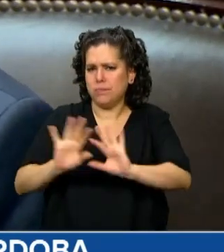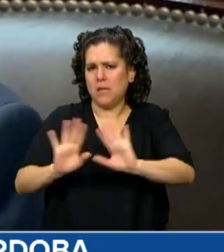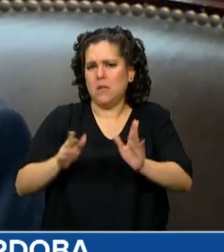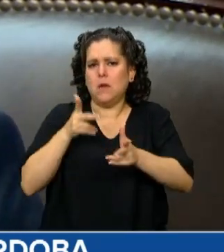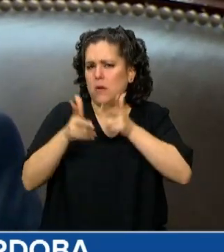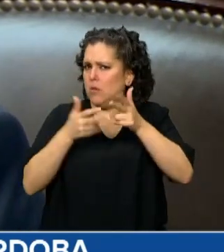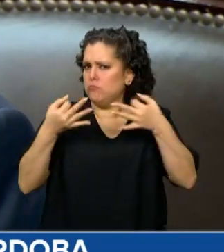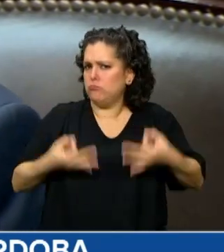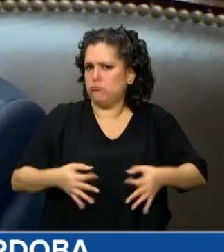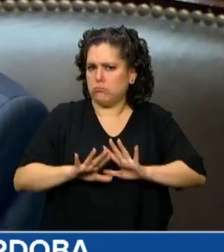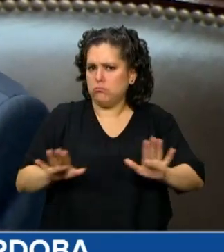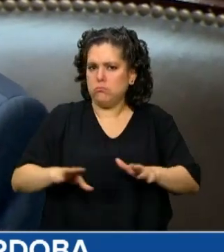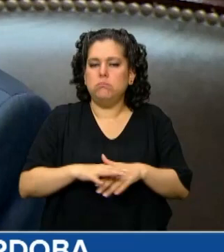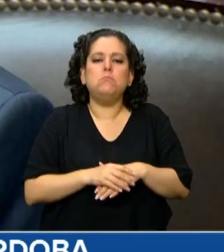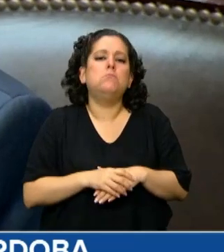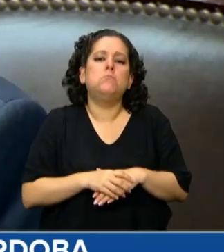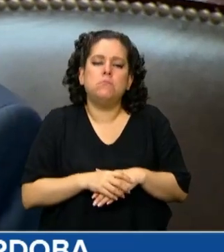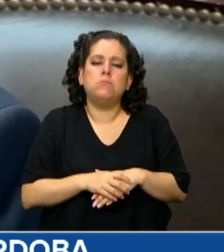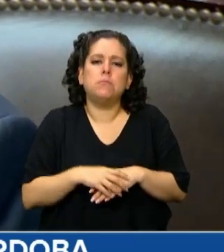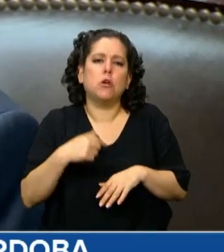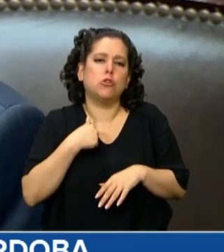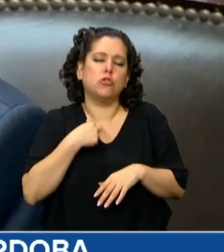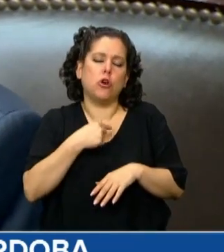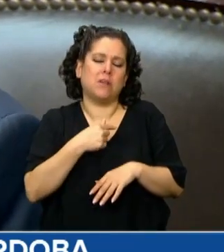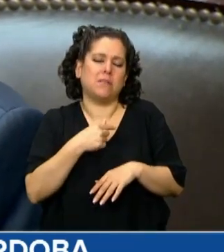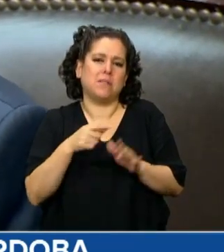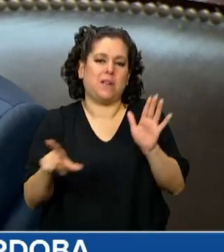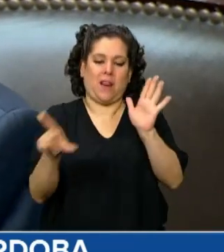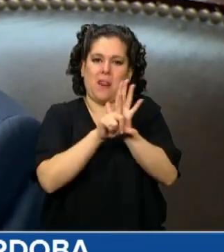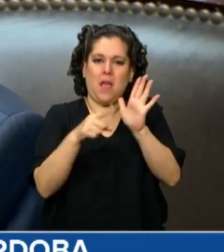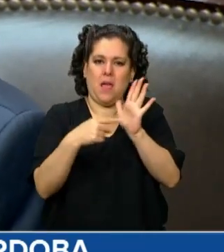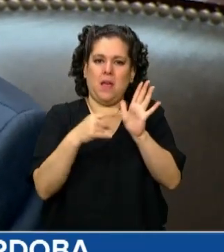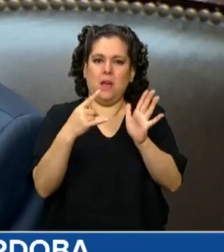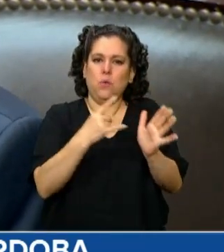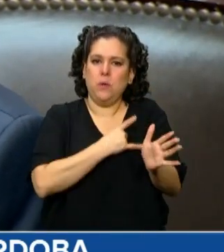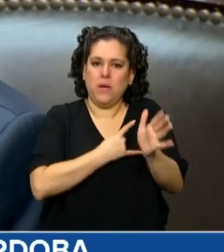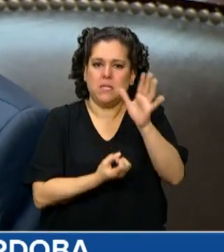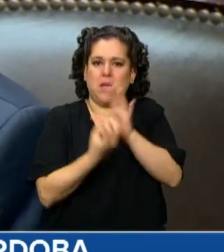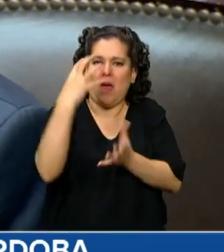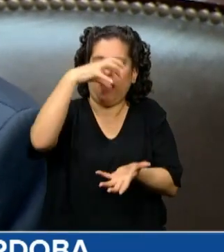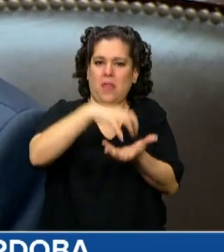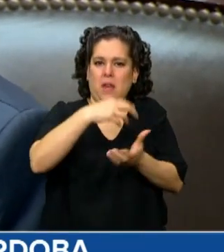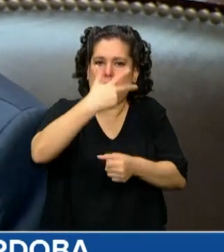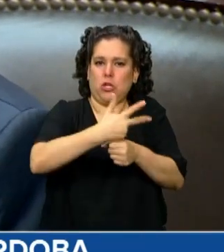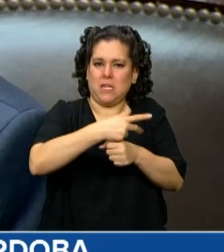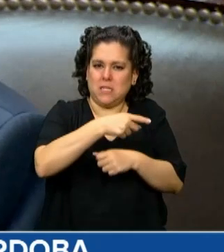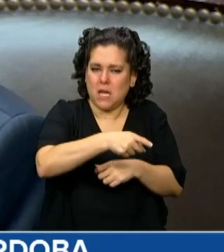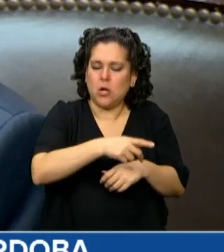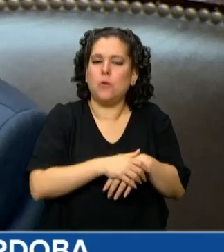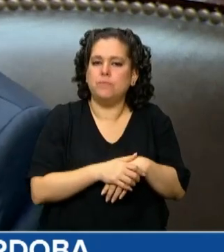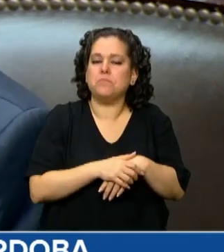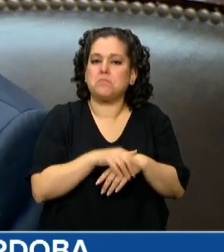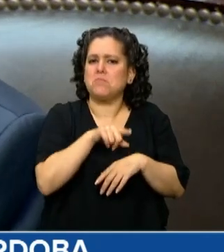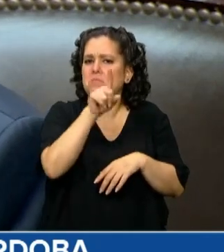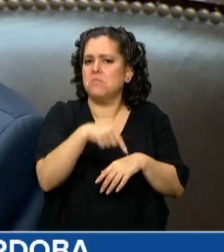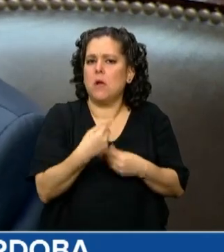y muy abarcativos. Si hoy va a ser ley la creación de la Universidad de Río Tercero, es consecuencia